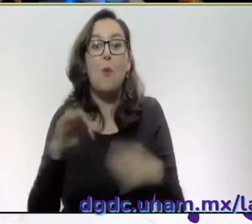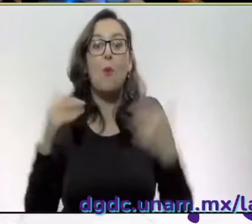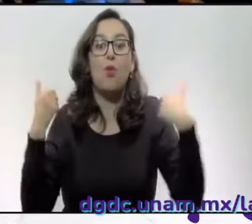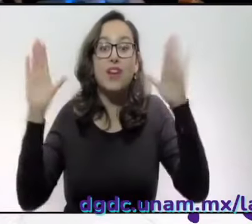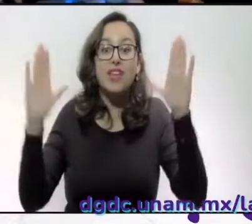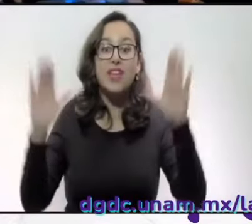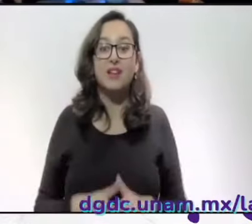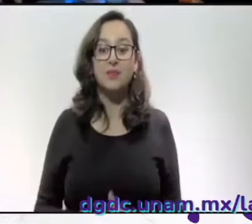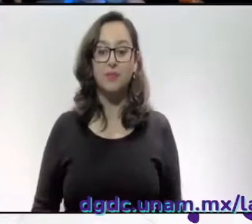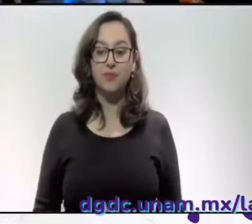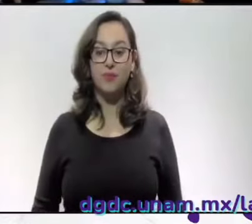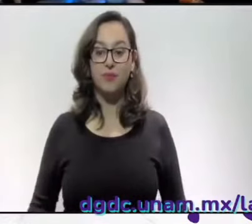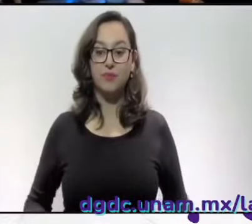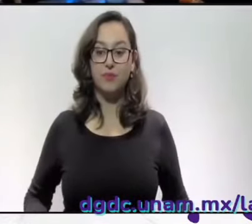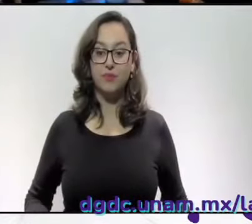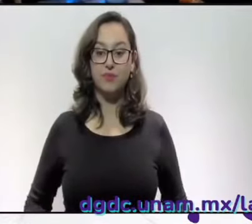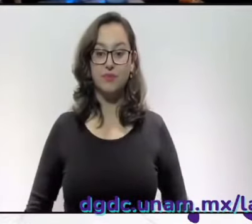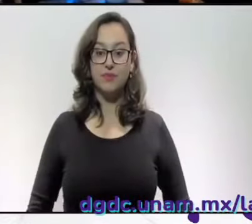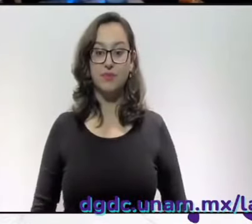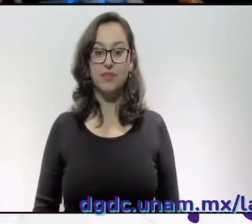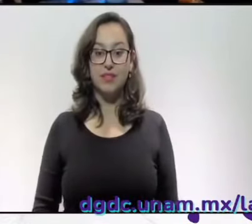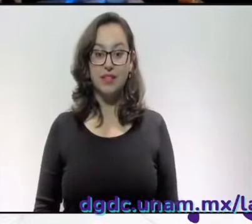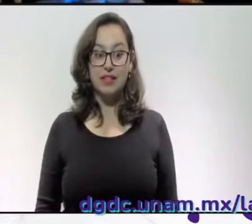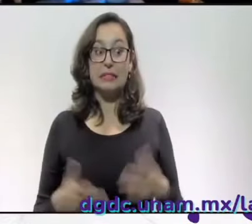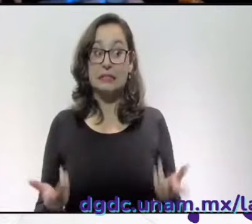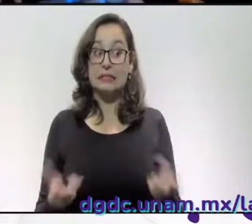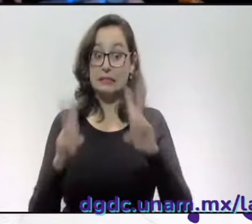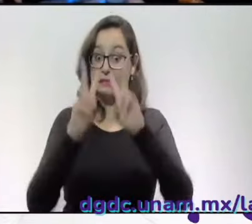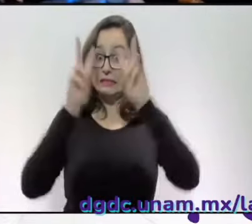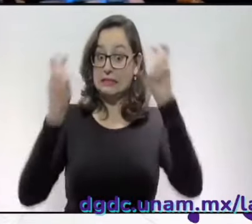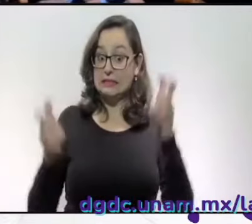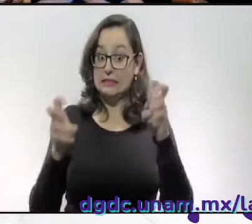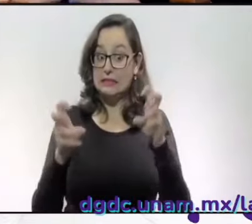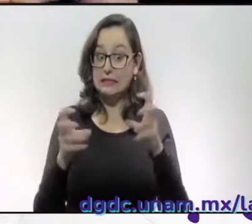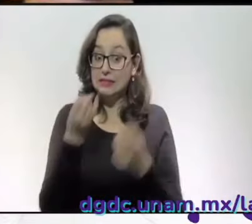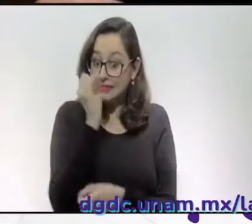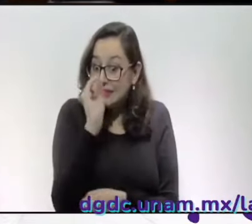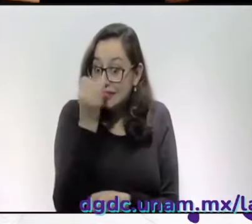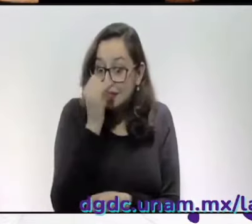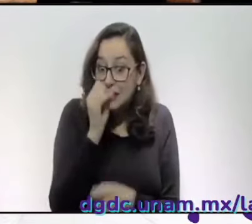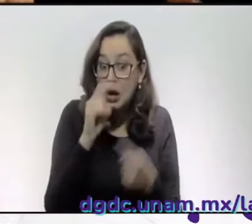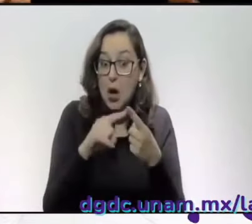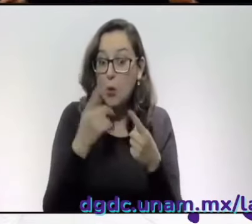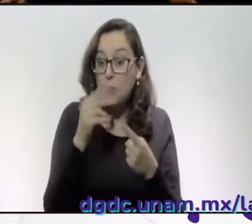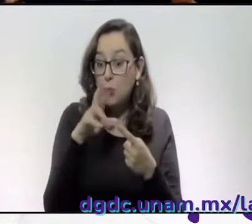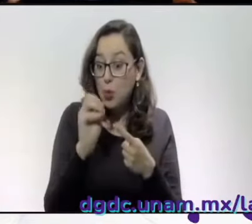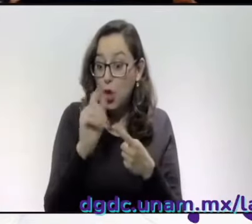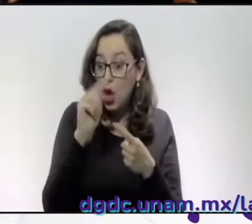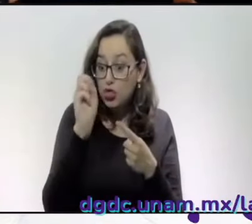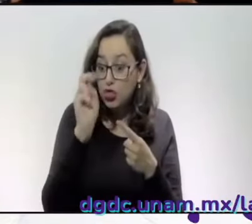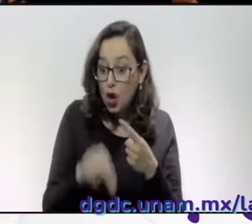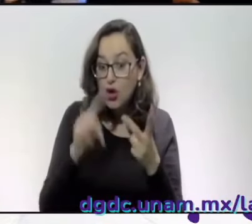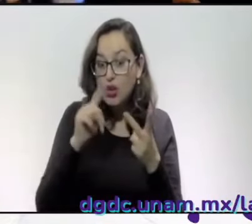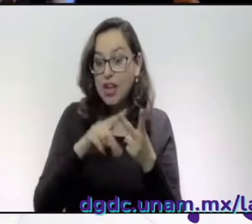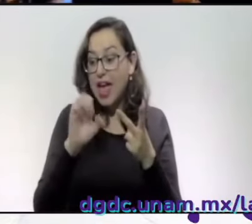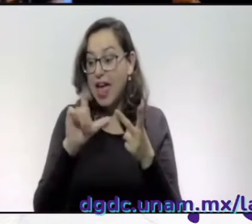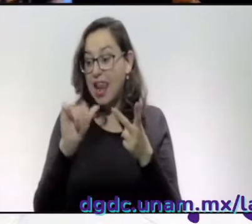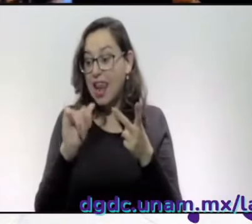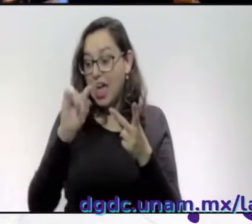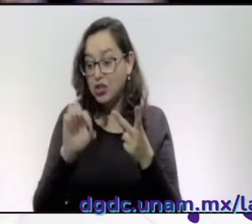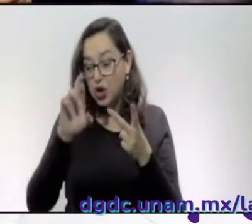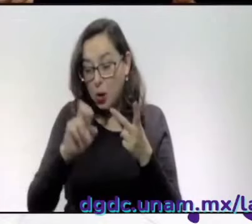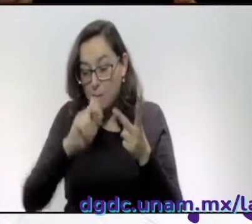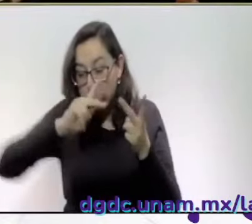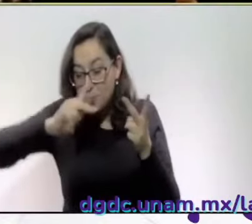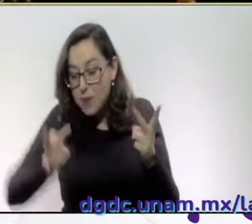Como no le preguntemos a un protón o a un electrón, va a estar complicado. Pero no, ya fuera de esta broma. Es cierto,